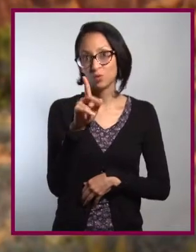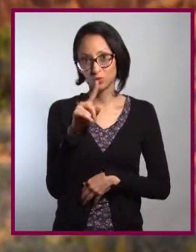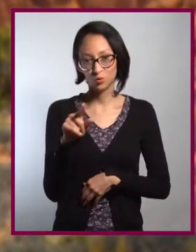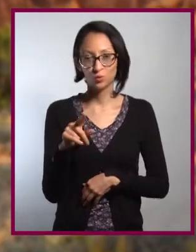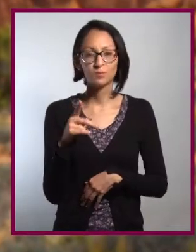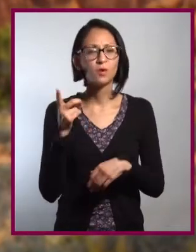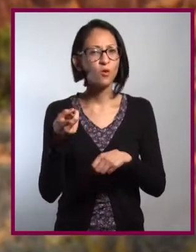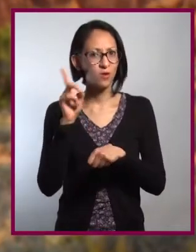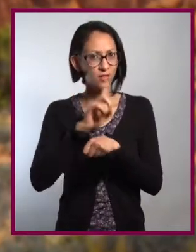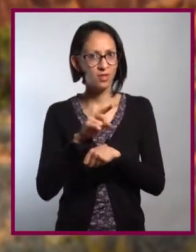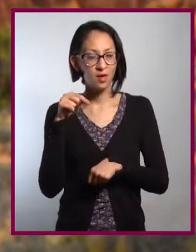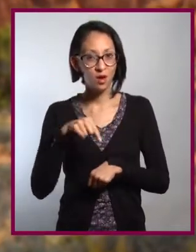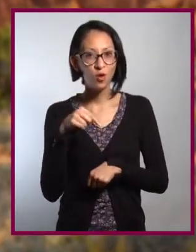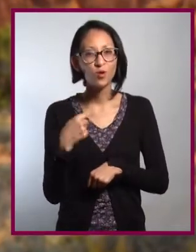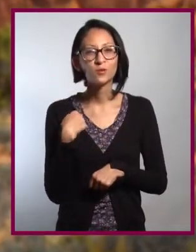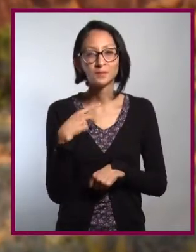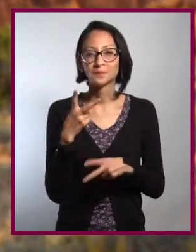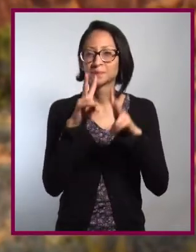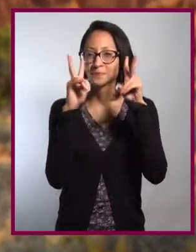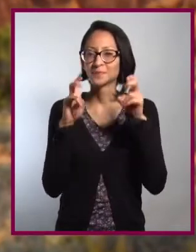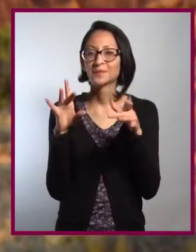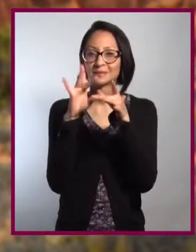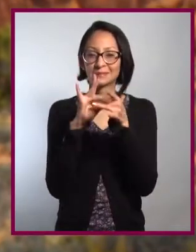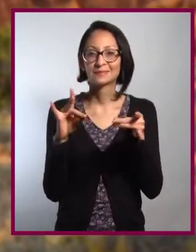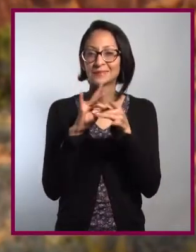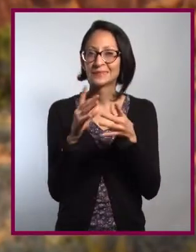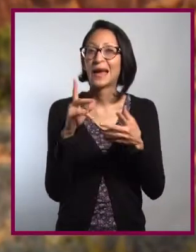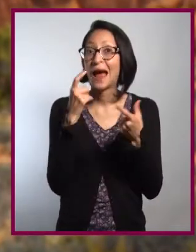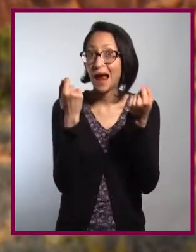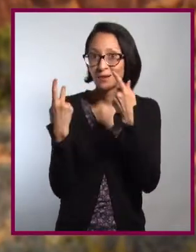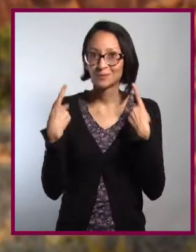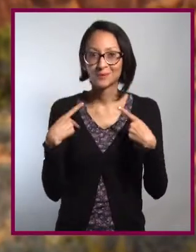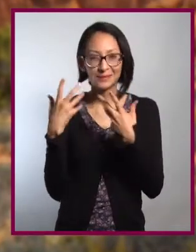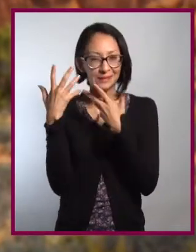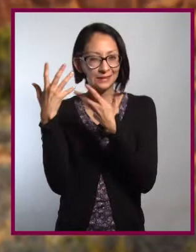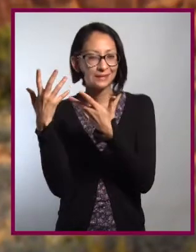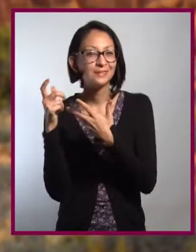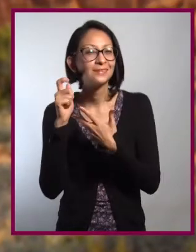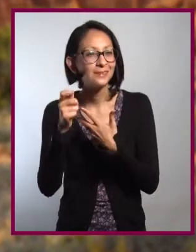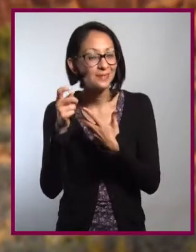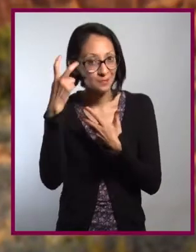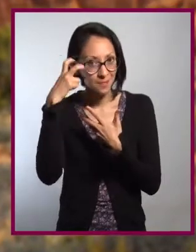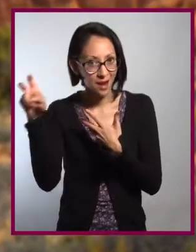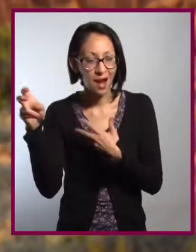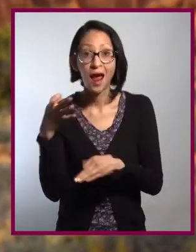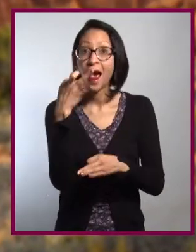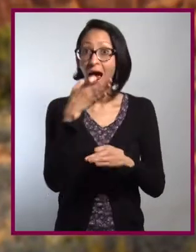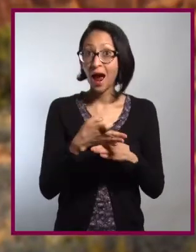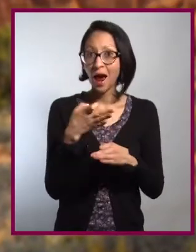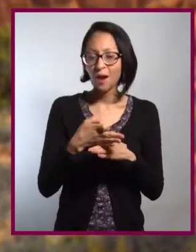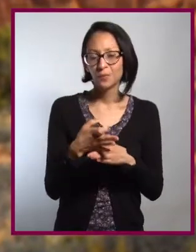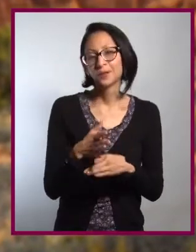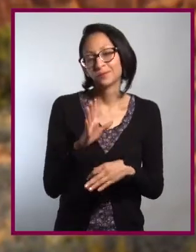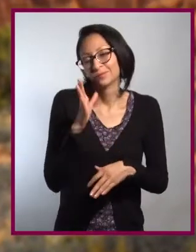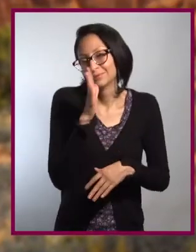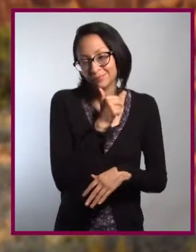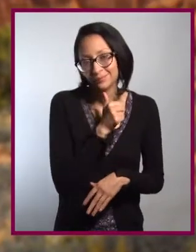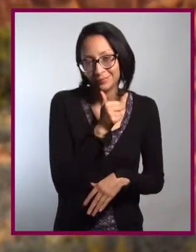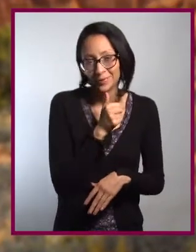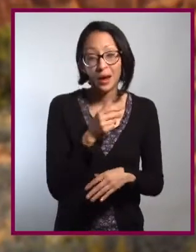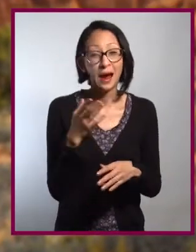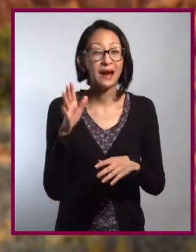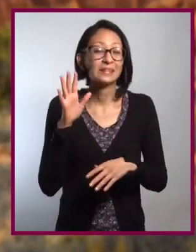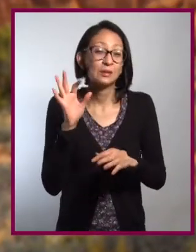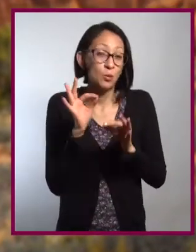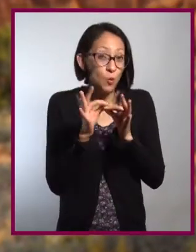con el que muchos soñamos, viajar. Y aunque en estos tiempos no es recomendable hacerlo, a menos que sea indispensable, siempre es